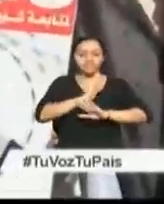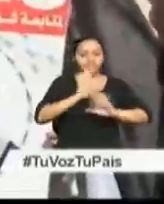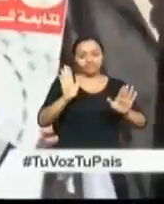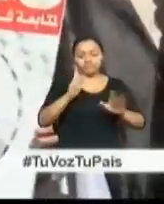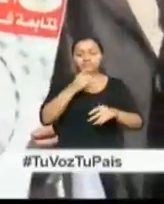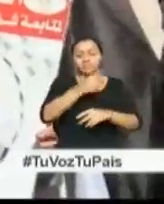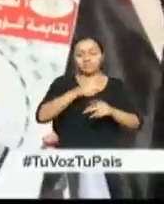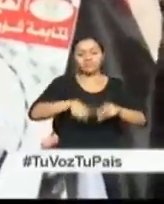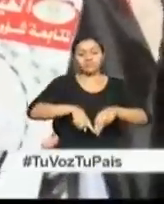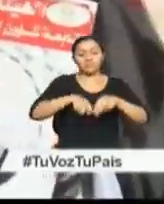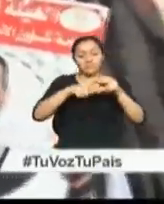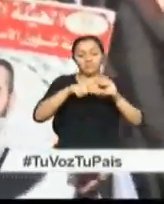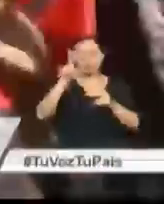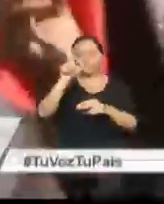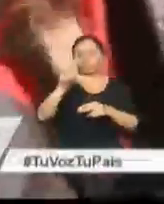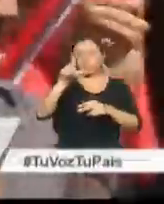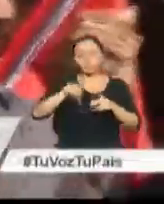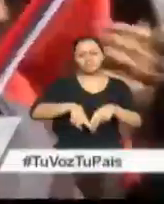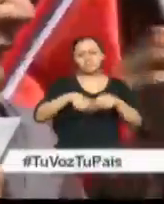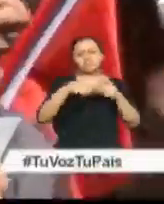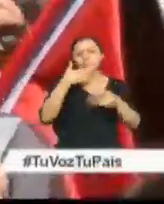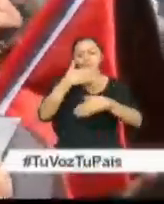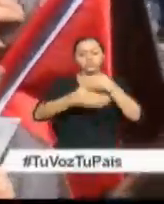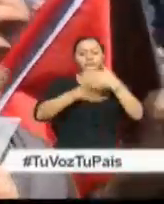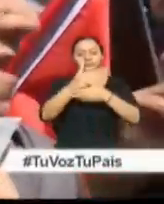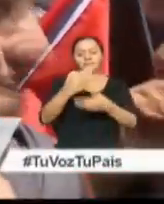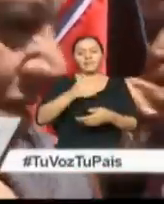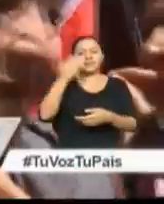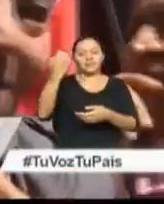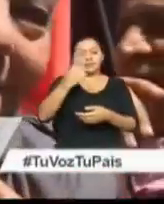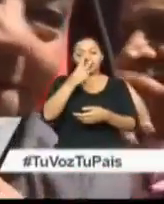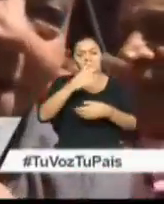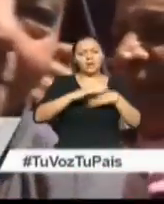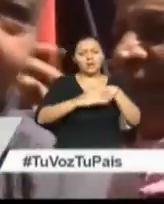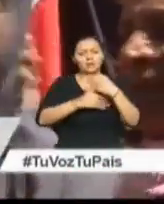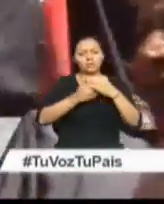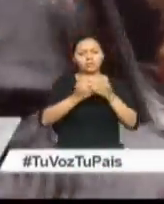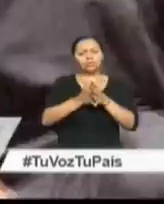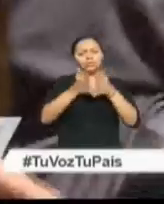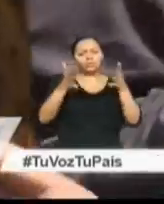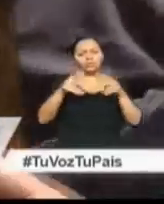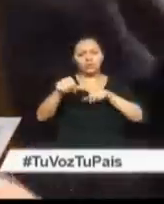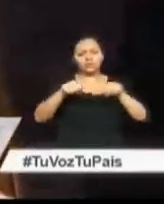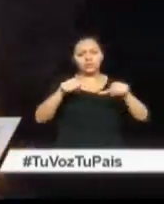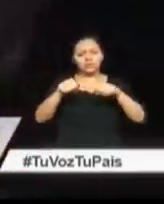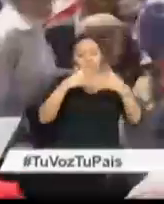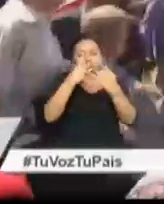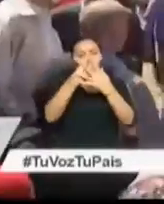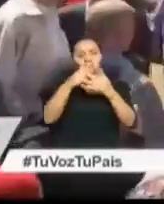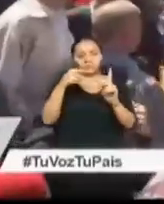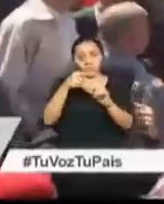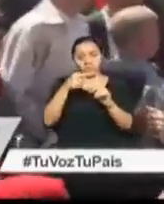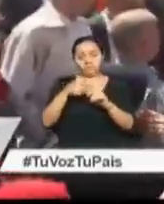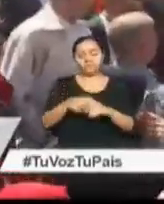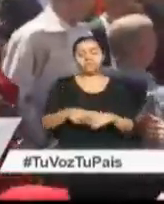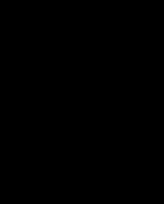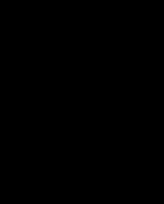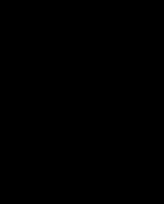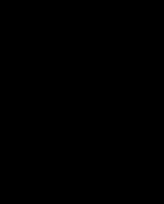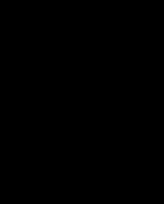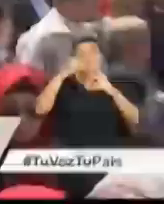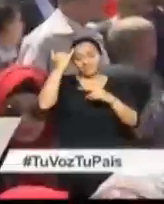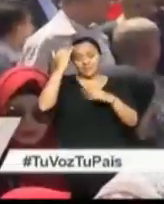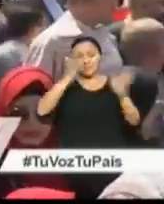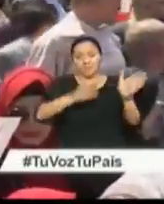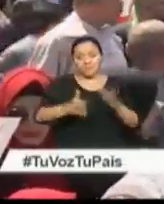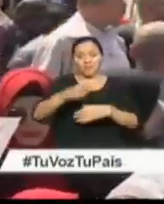iniciaron el lunes juntos la medida de fuerza para reclamar el fin de los abusos de la administración penitenciaria. Iniciativa promovida